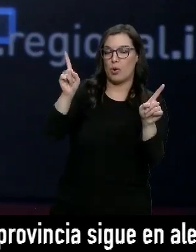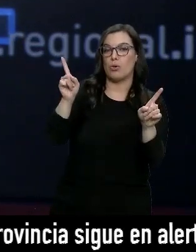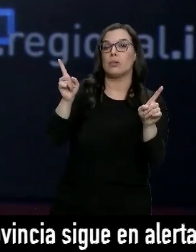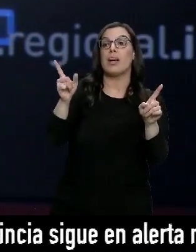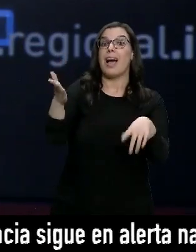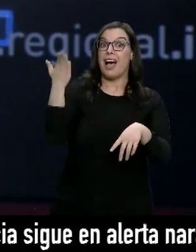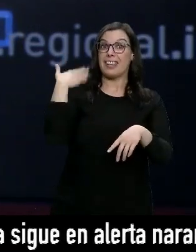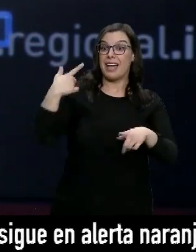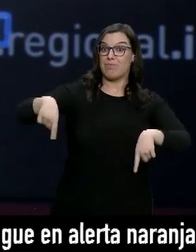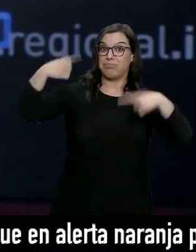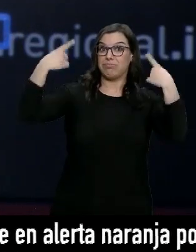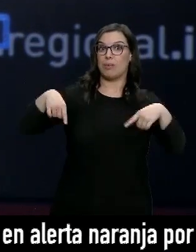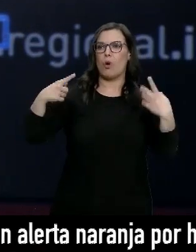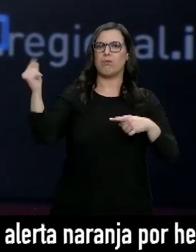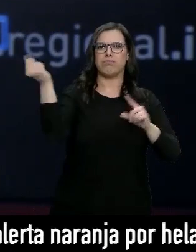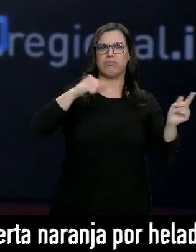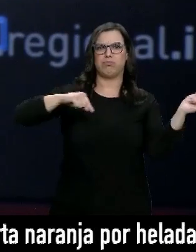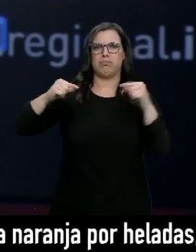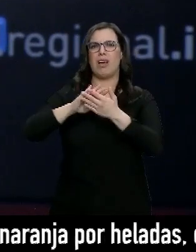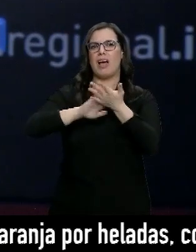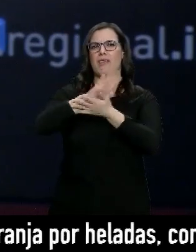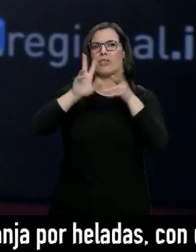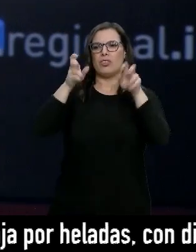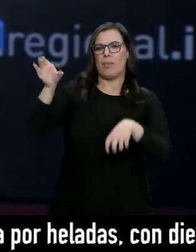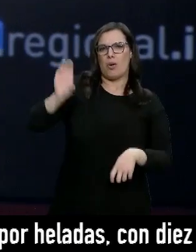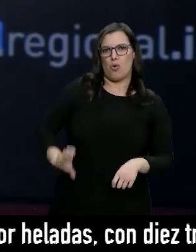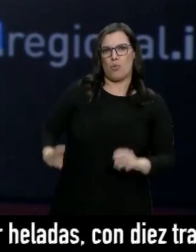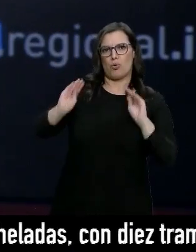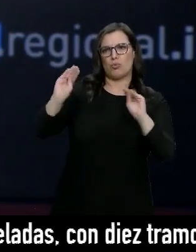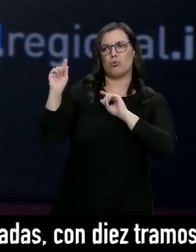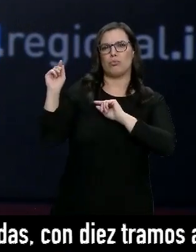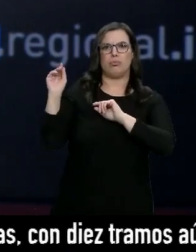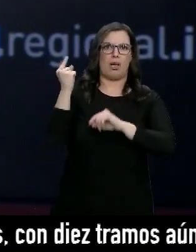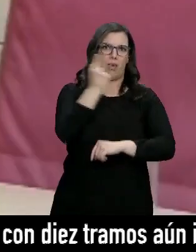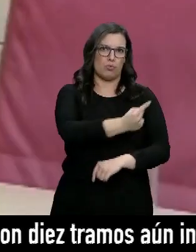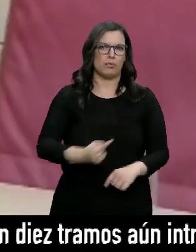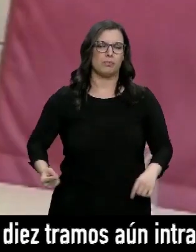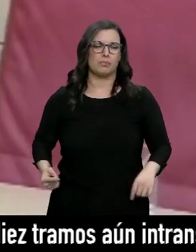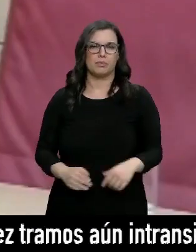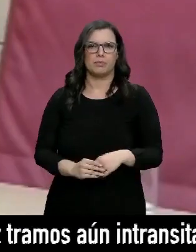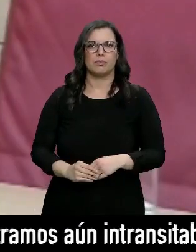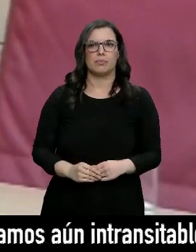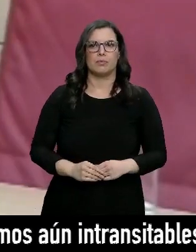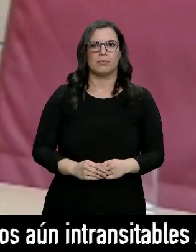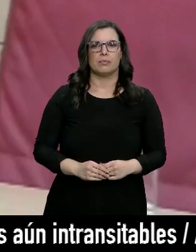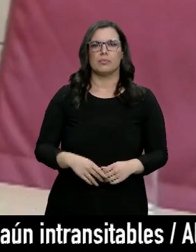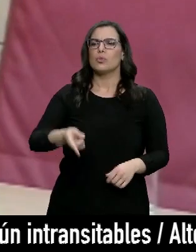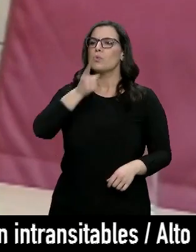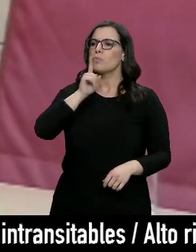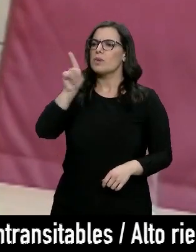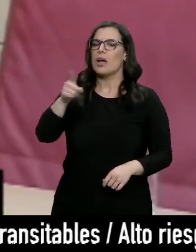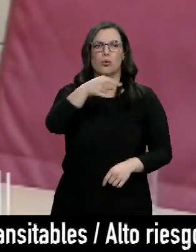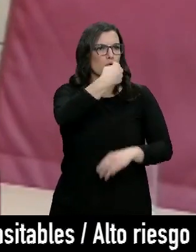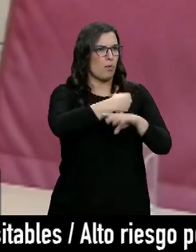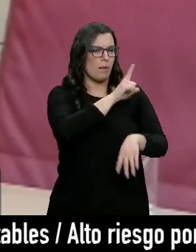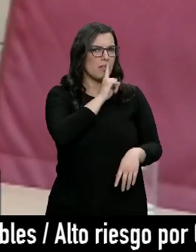bronca cuando se echan en cara el cobro de dietas y el sueldo de cada uno. A mí no me va a mandar usted callar. Ahora